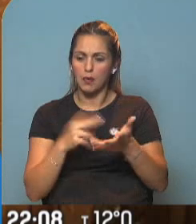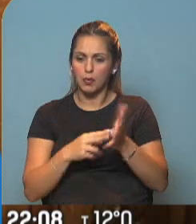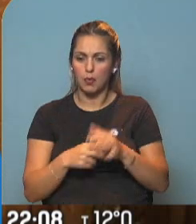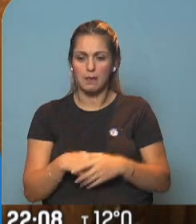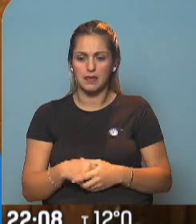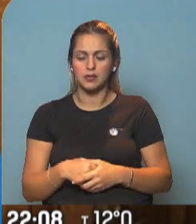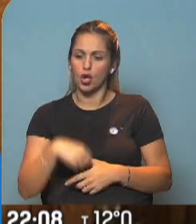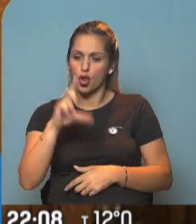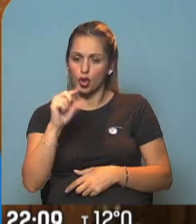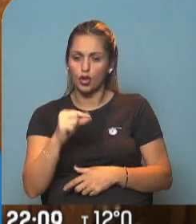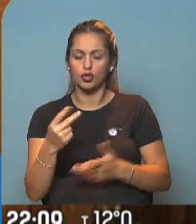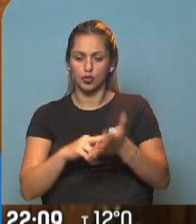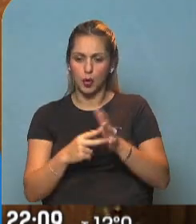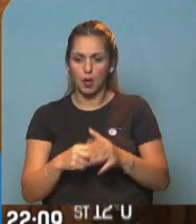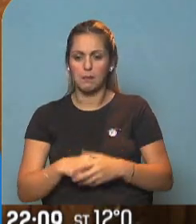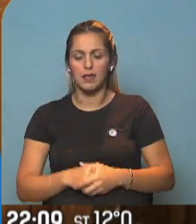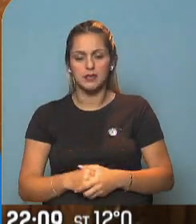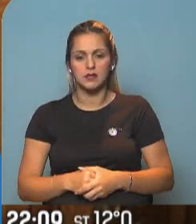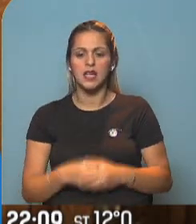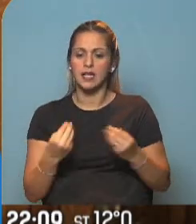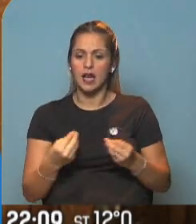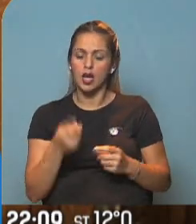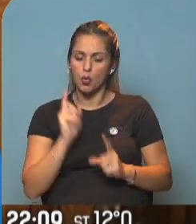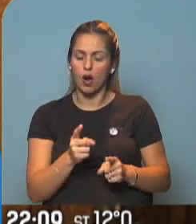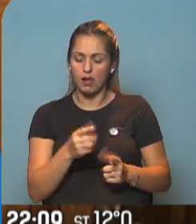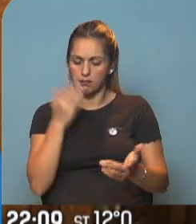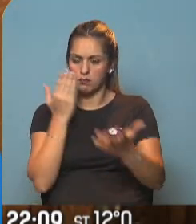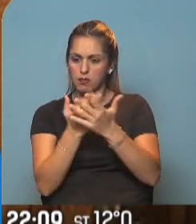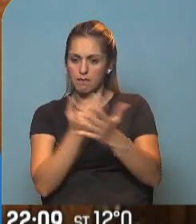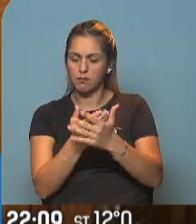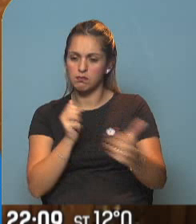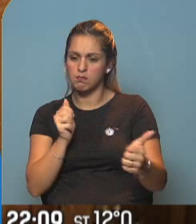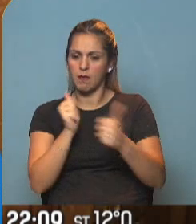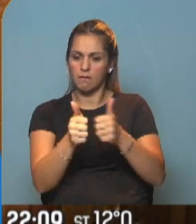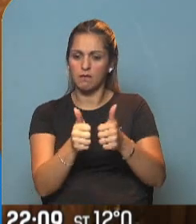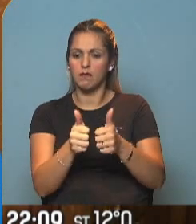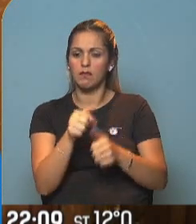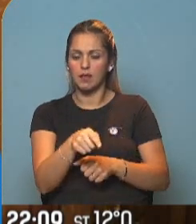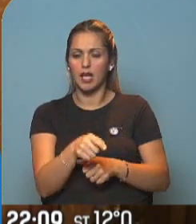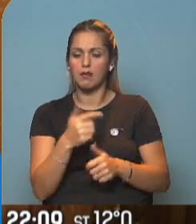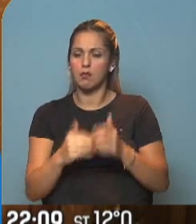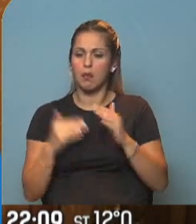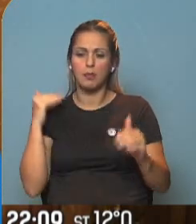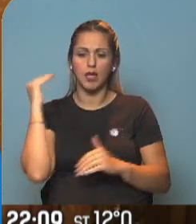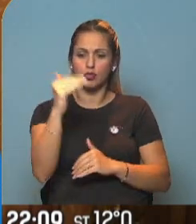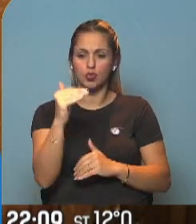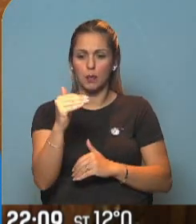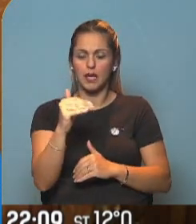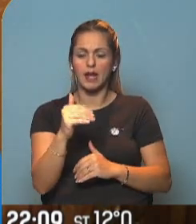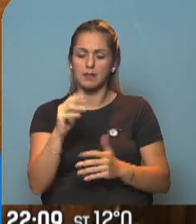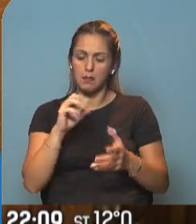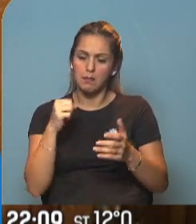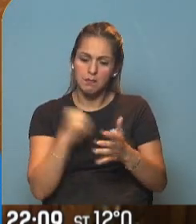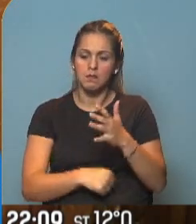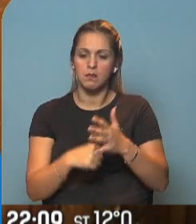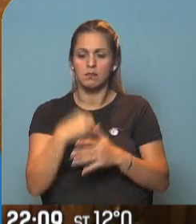dolorosas dificultades, que vamos a enfrentar paulatinamente y las vamos a superar y las vamos a derrotar.